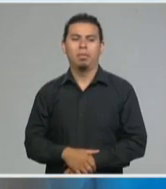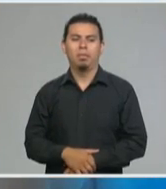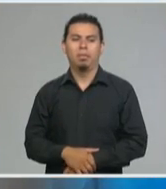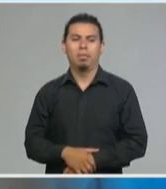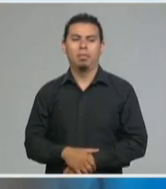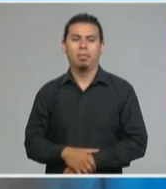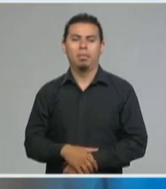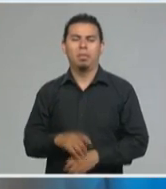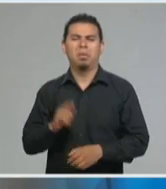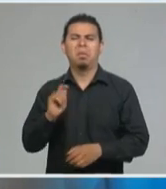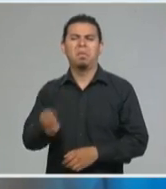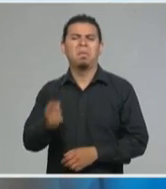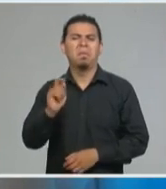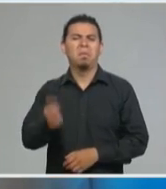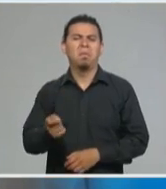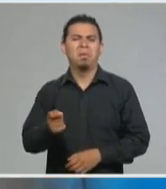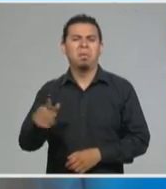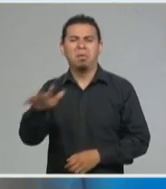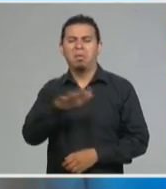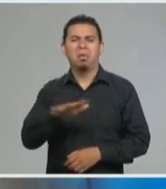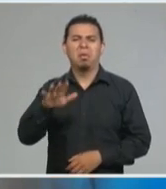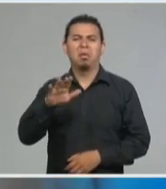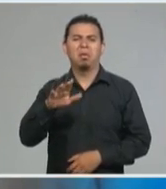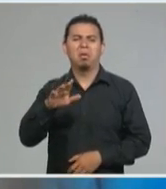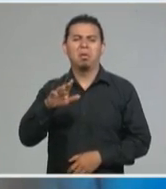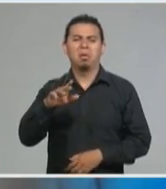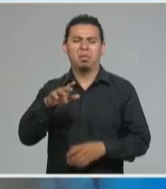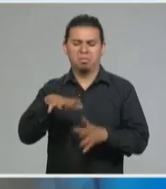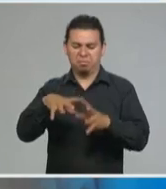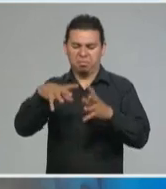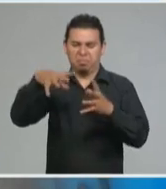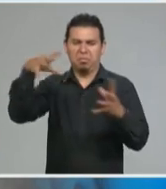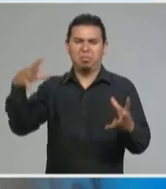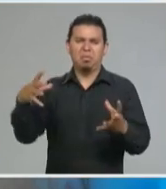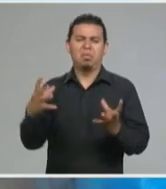el de dónde venía, el Pidio Larrazábal, que trajo